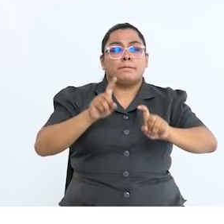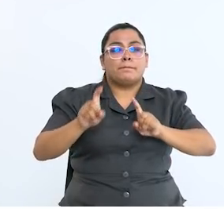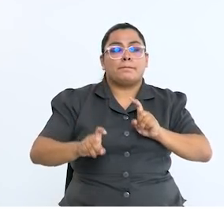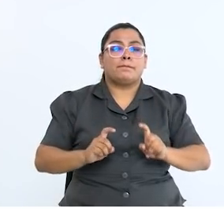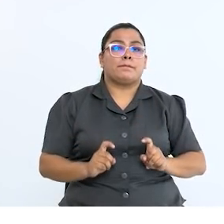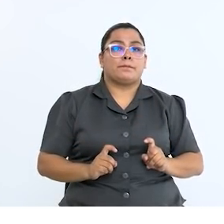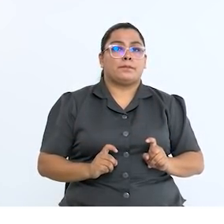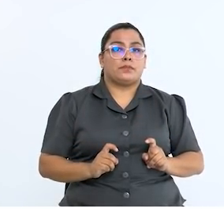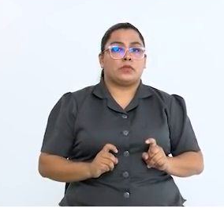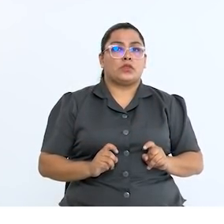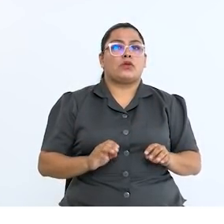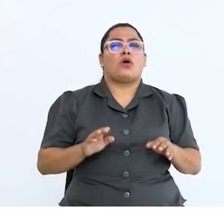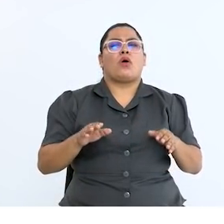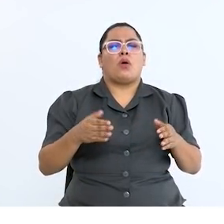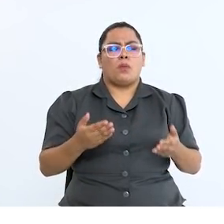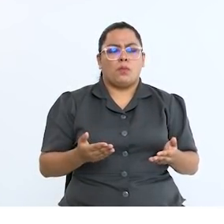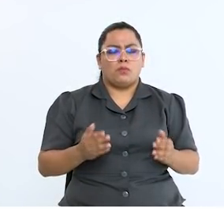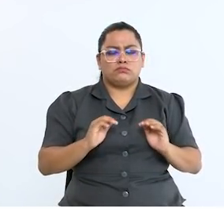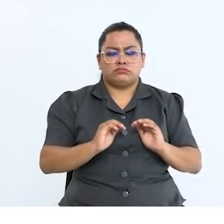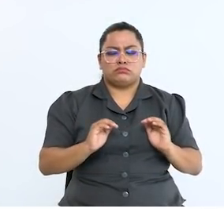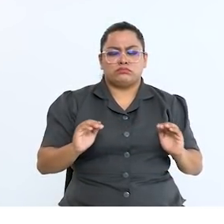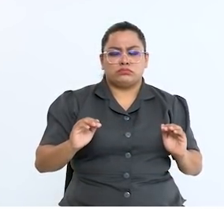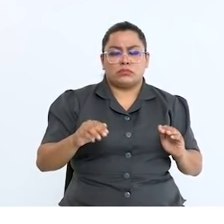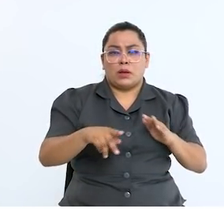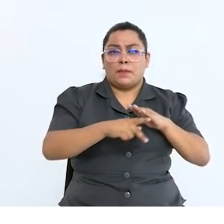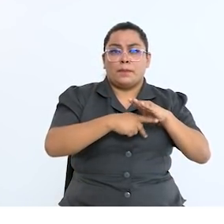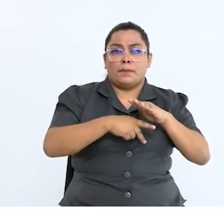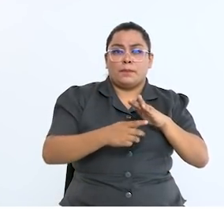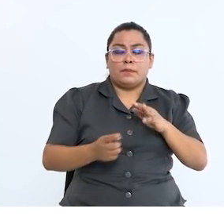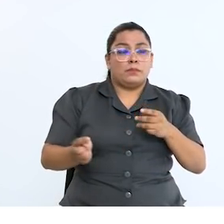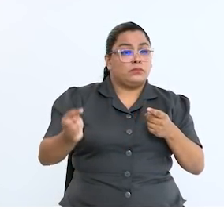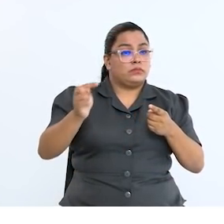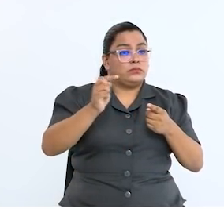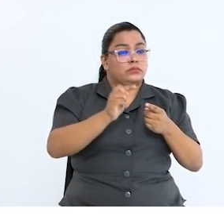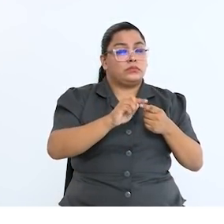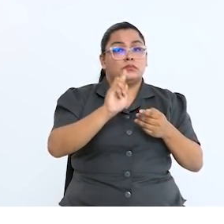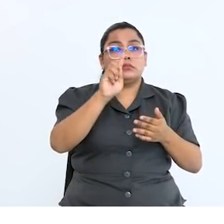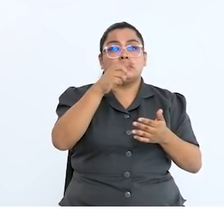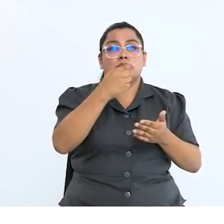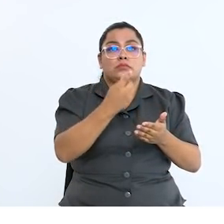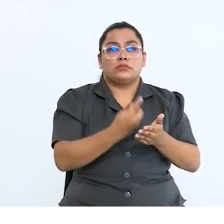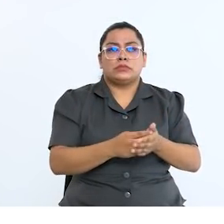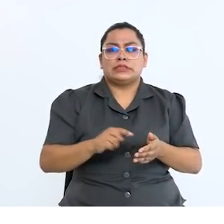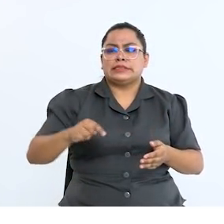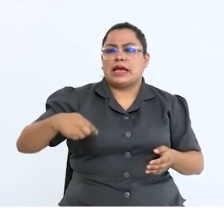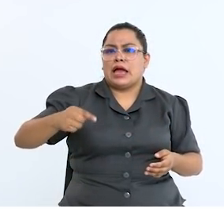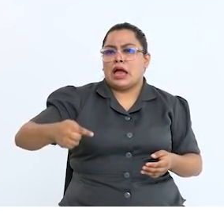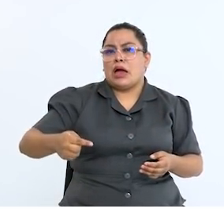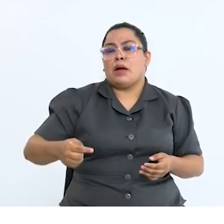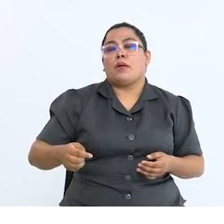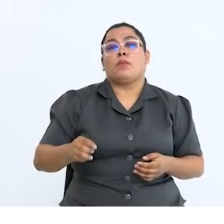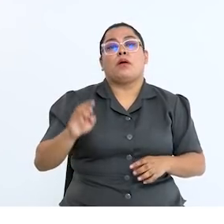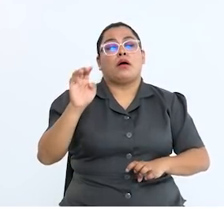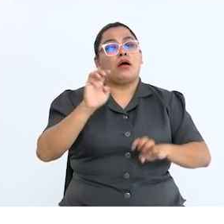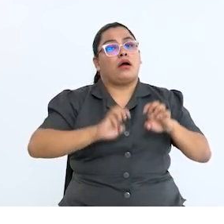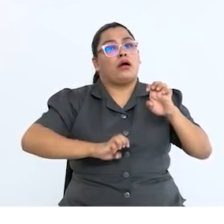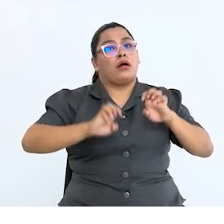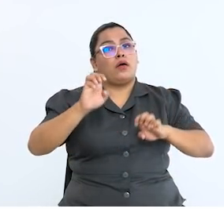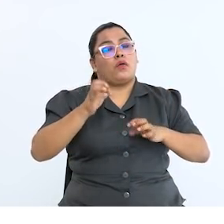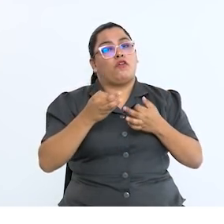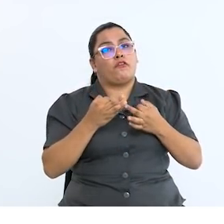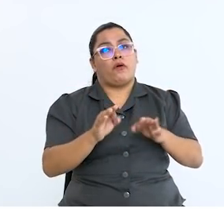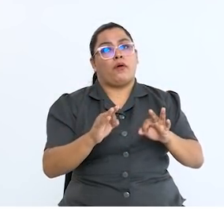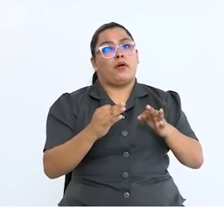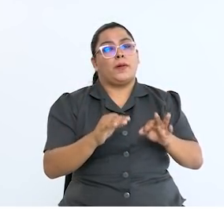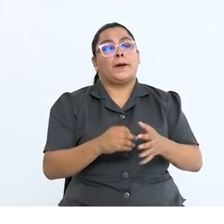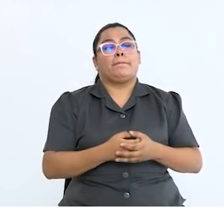una evaluación diagnóstica de cómo vienen los niños de la parvularia a primer grado. Y constantemente se tiene que hacer una